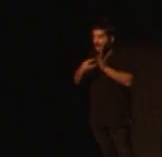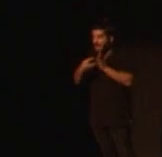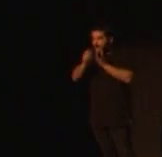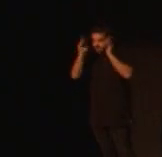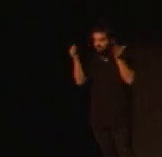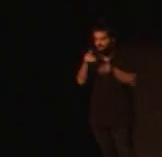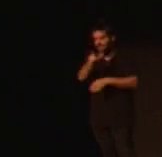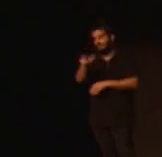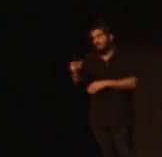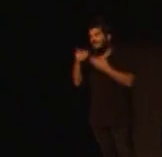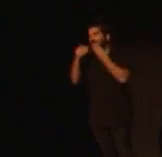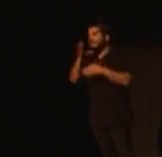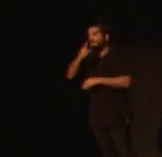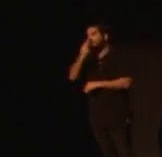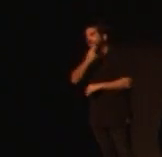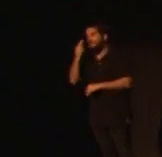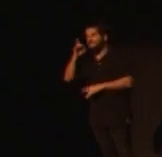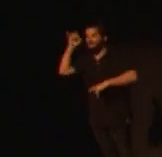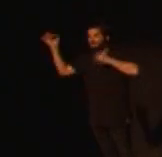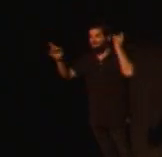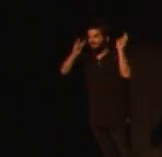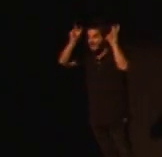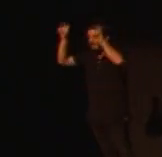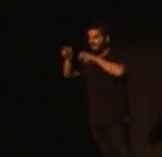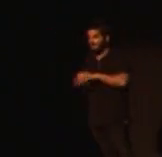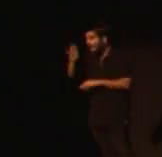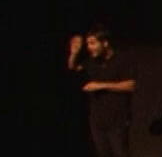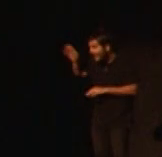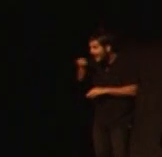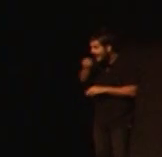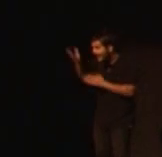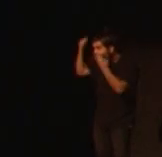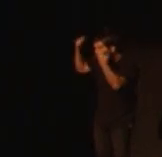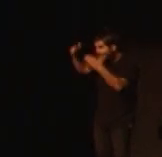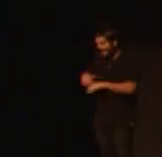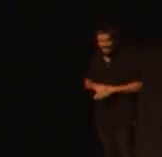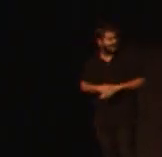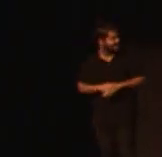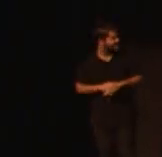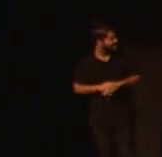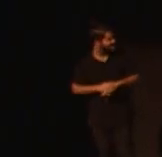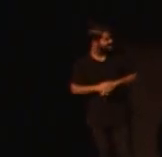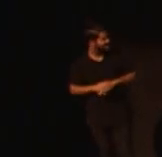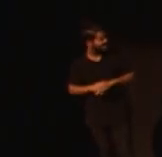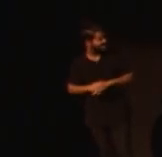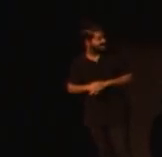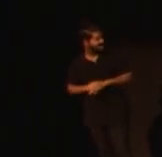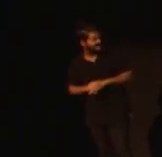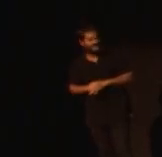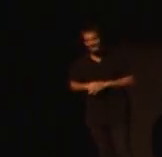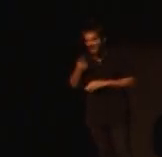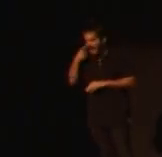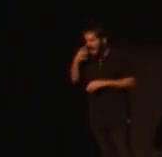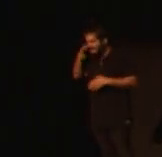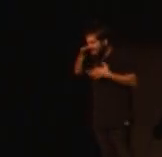gracias por un compromiso tan innovador. Muchas gracias. Hola, enhorabuena. Digo, a ver, digo, pero es un holograma, que era con tanto digital, hijo mío,